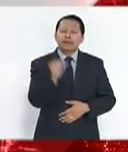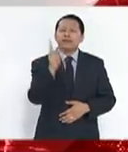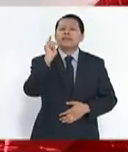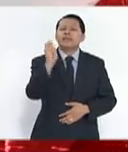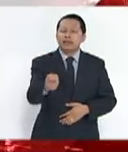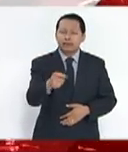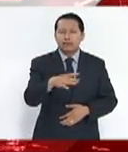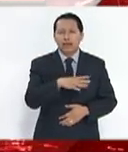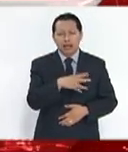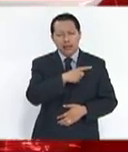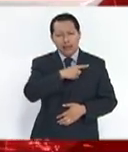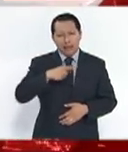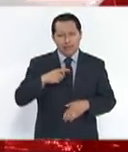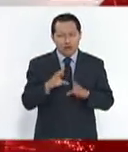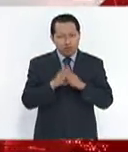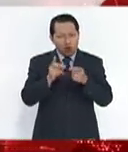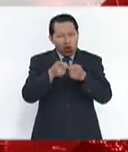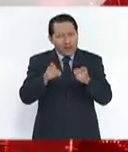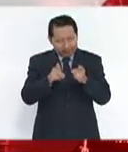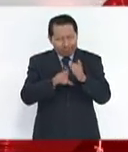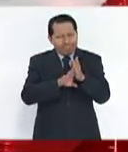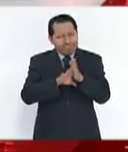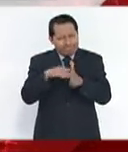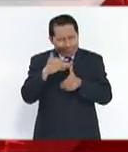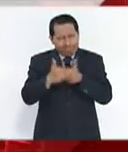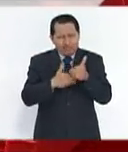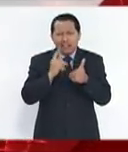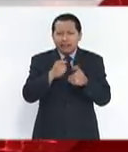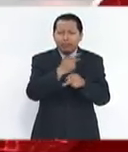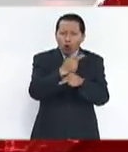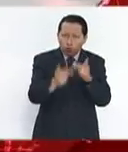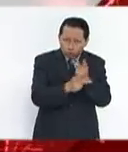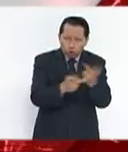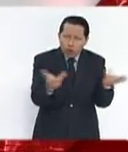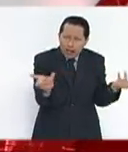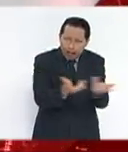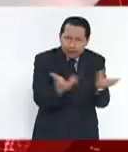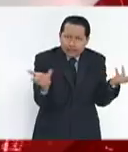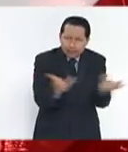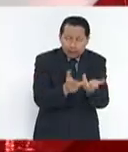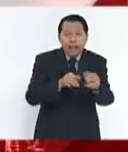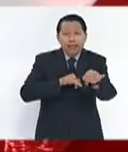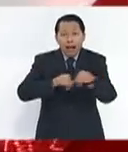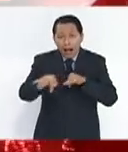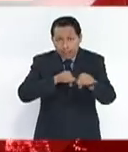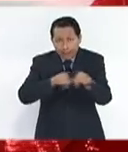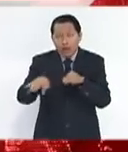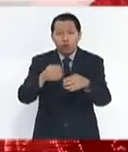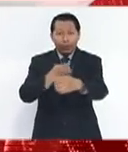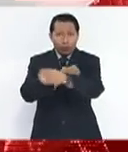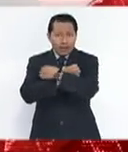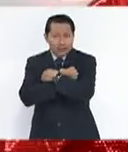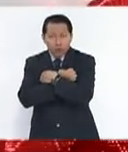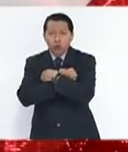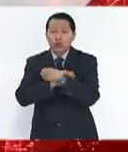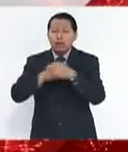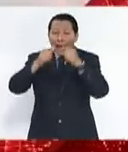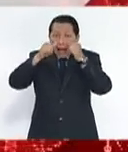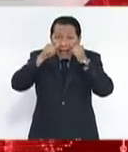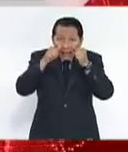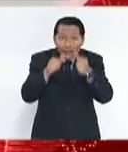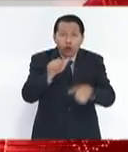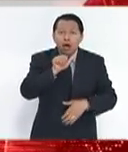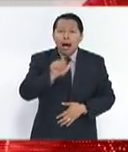haya desarrollo, que haya producción, que haya trabajo, que haya educación, que haya atención a